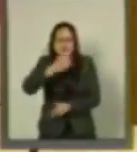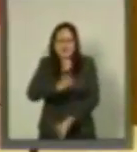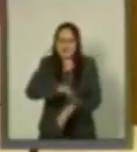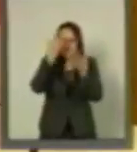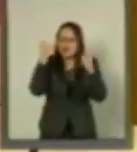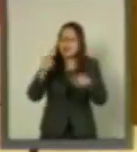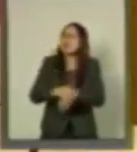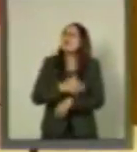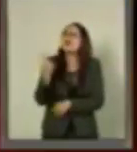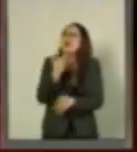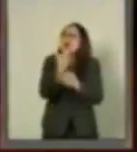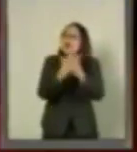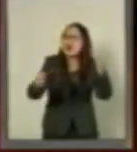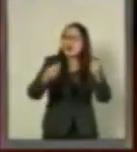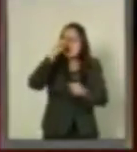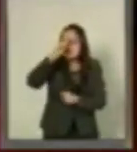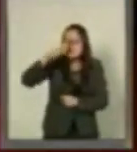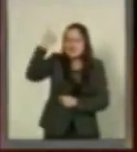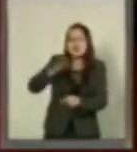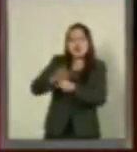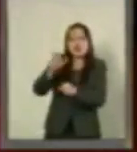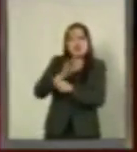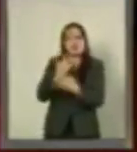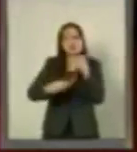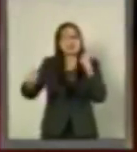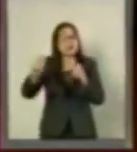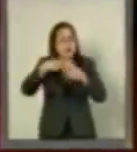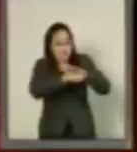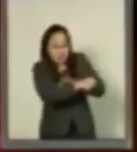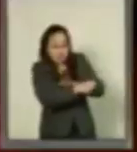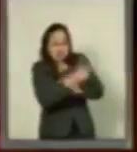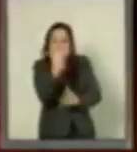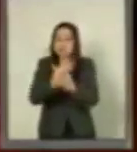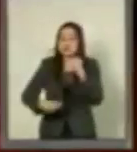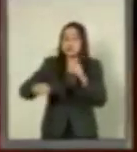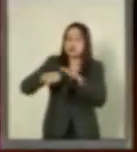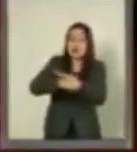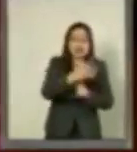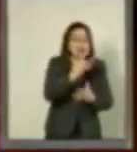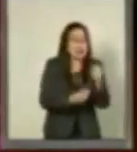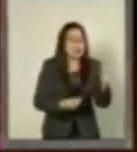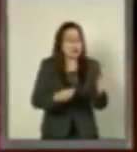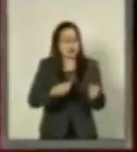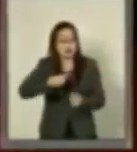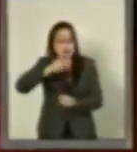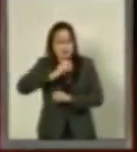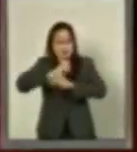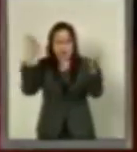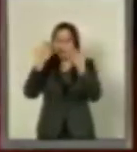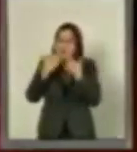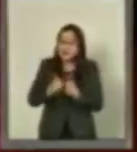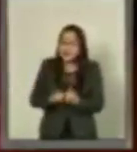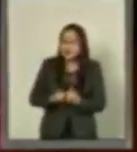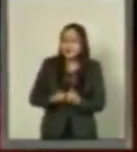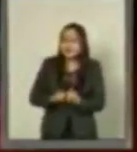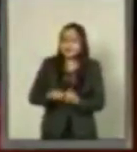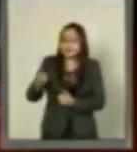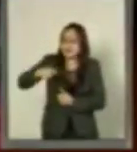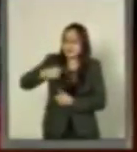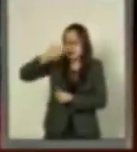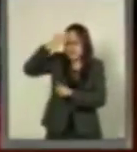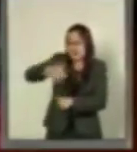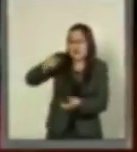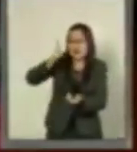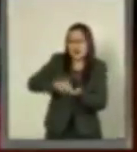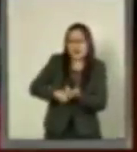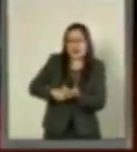por qué se dan con tanta facilidad. De lo que sí tenemos claridad es que los exámenes